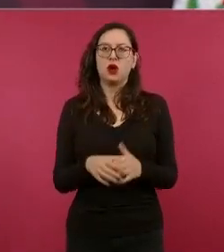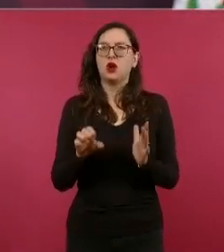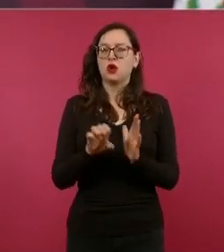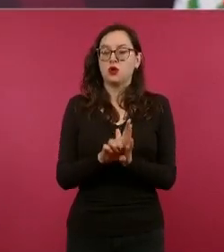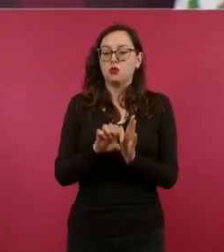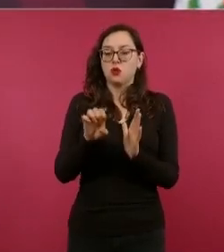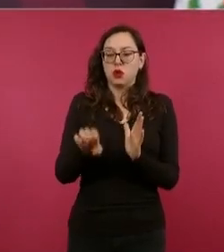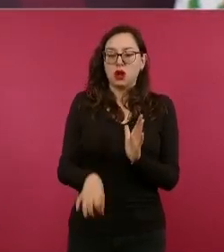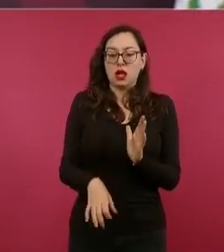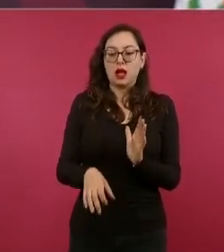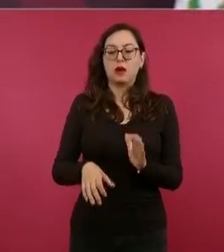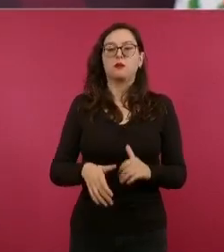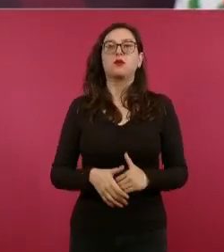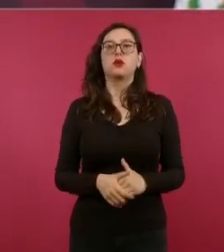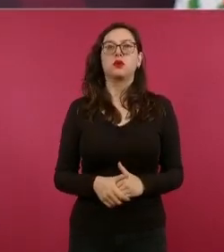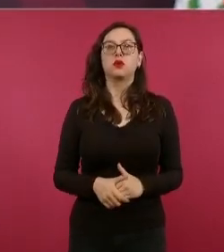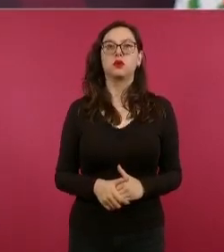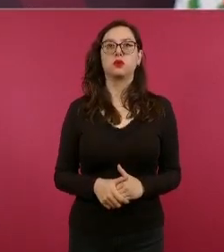autorizar